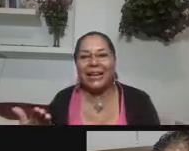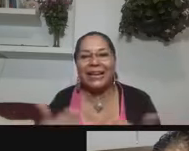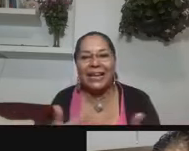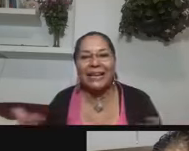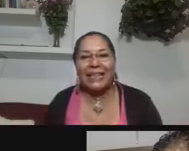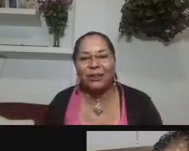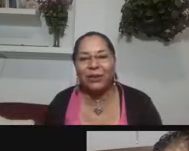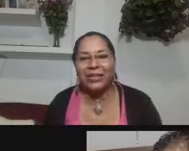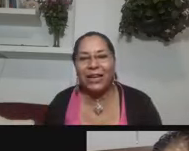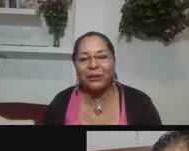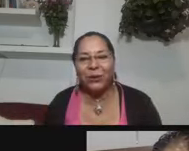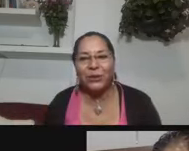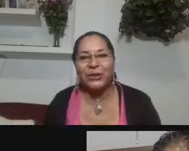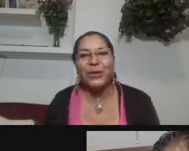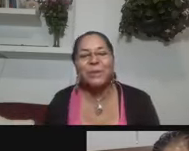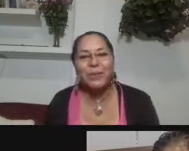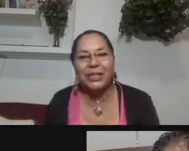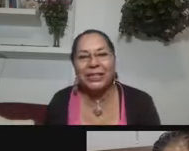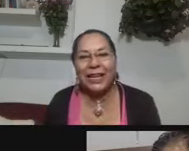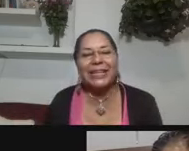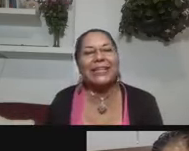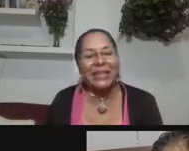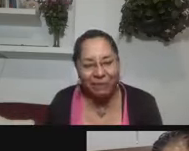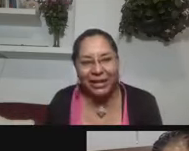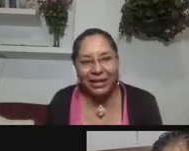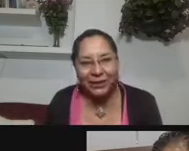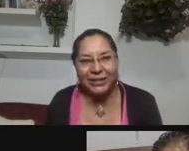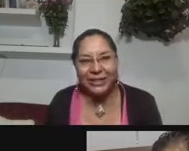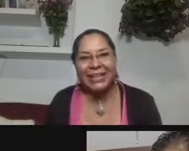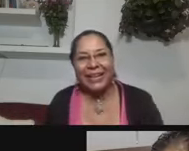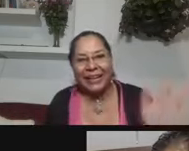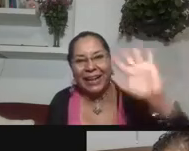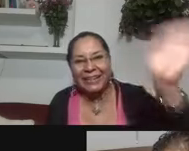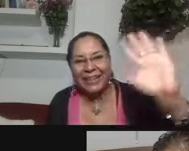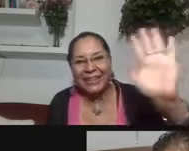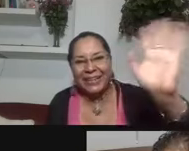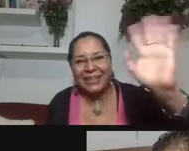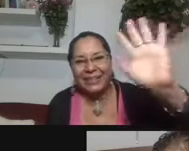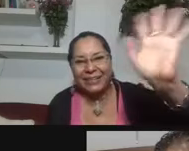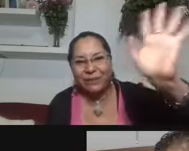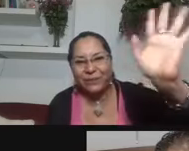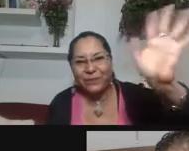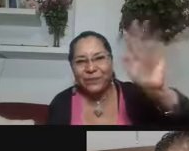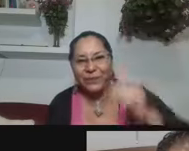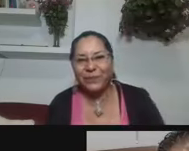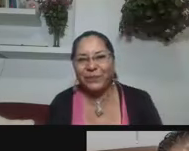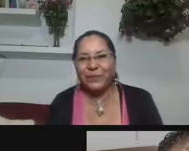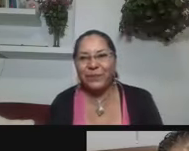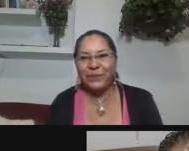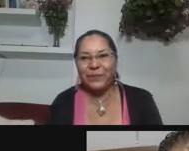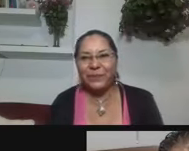Madre, Trixia. Gracias a todas y a todos. Muchas gracias y buenas noches. Gracias, Trixia.